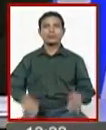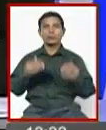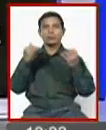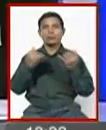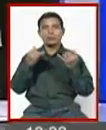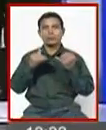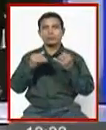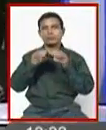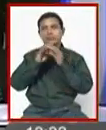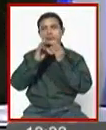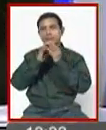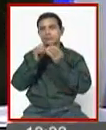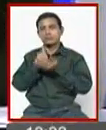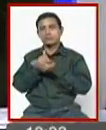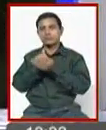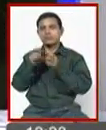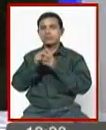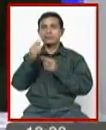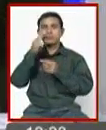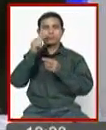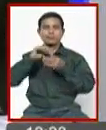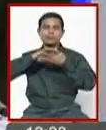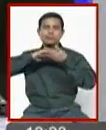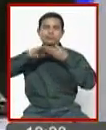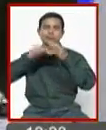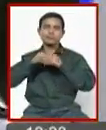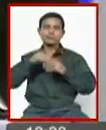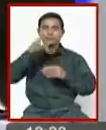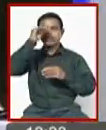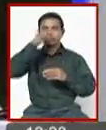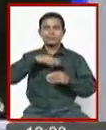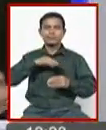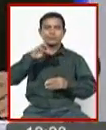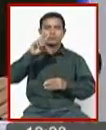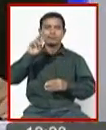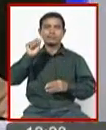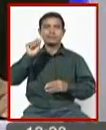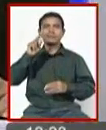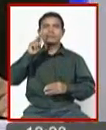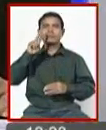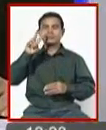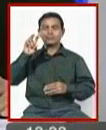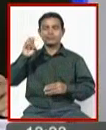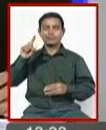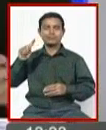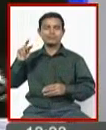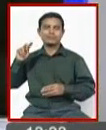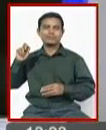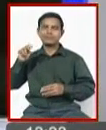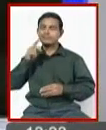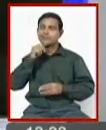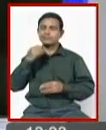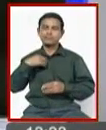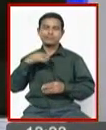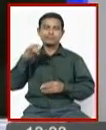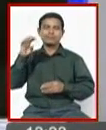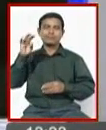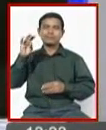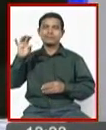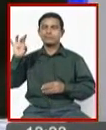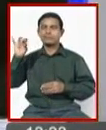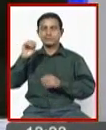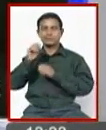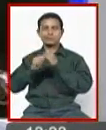hoy en brigadas al día vamos a conocer la historia del señor Valentín Hurtado monasterio de 68 años quien precisa ayuda